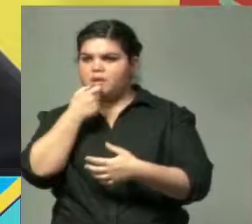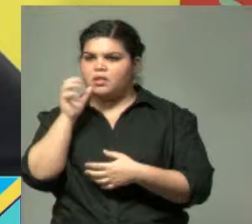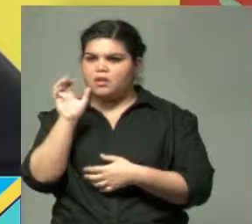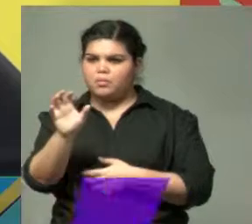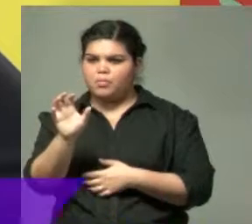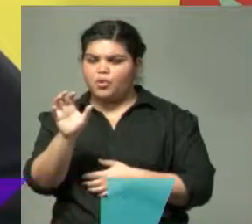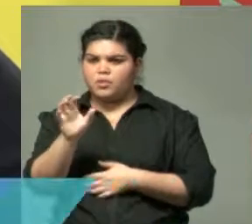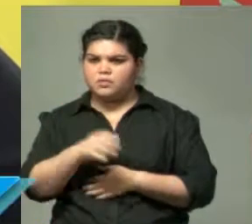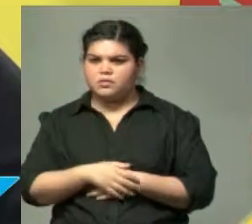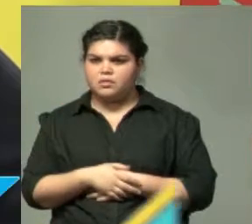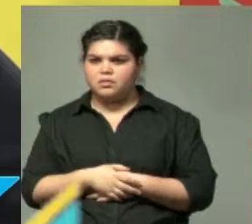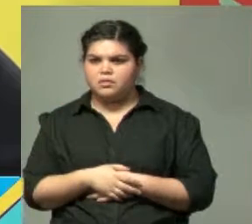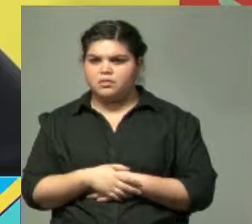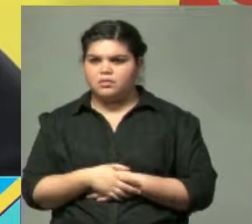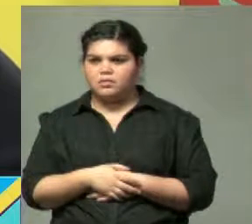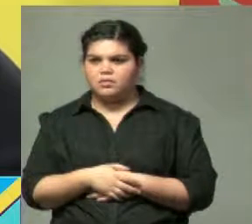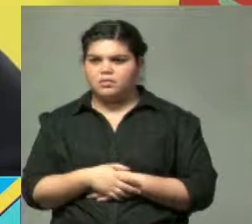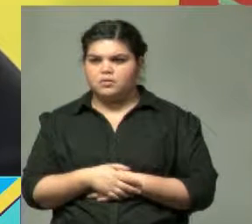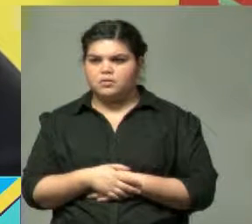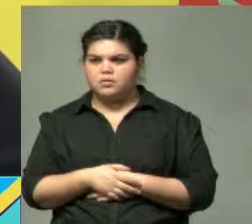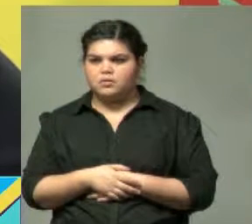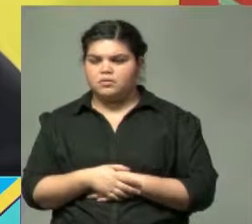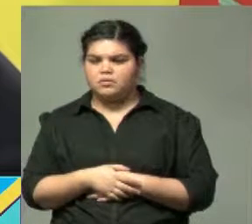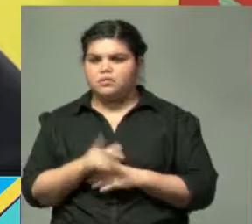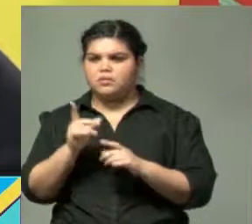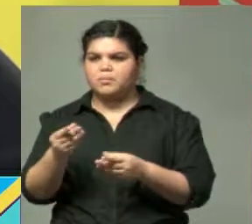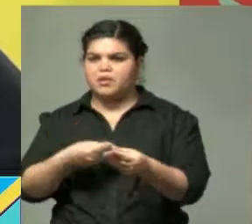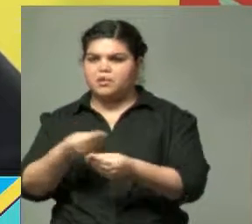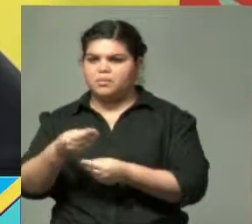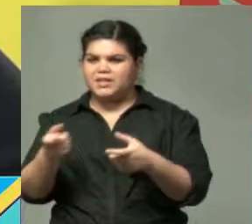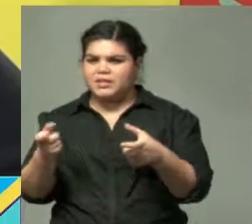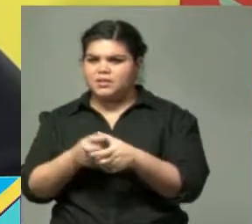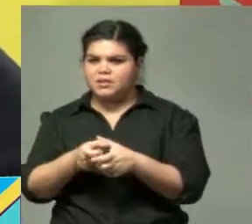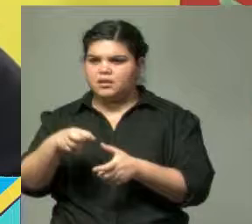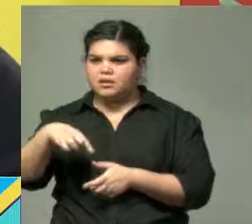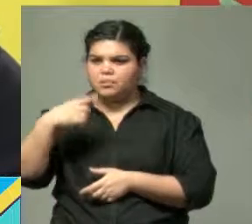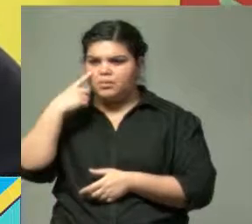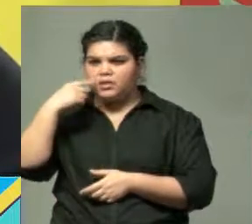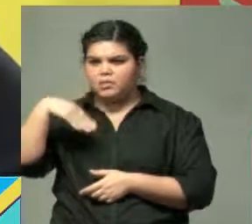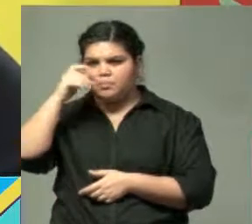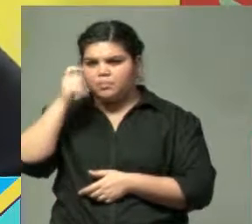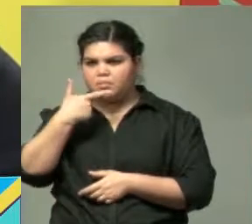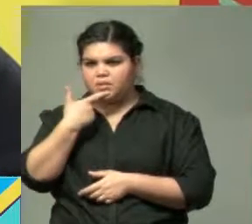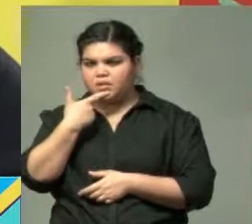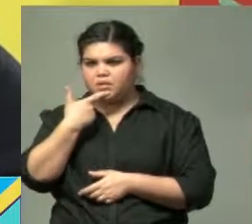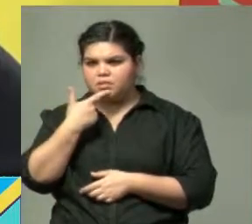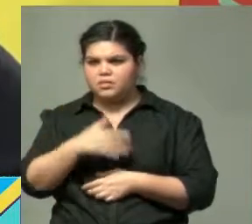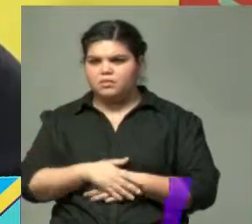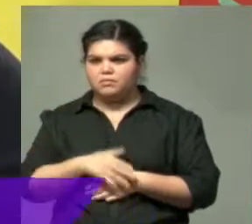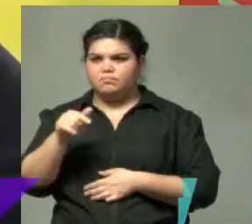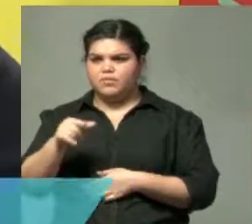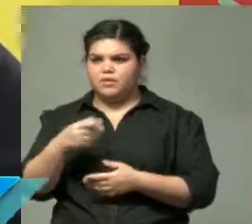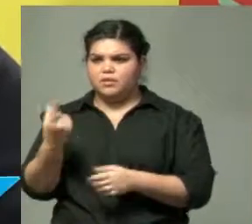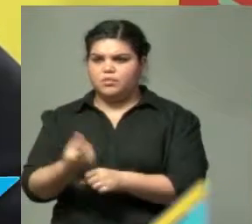castigada en lo que es el sector de las pymes. El sector agrícola había tenido una caída muy fuerte a raíz de que no podían